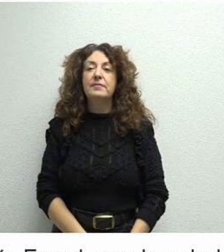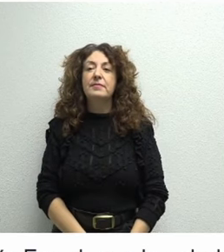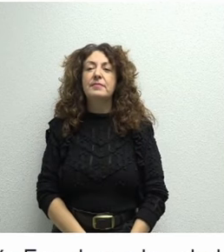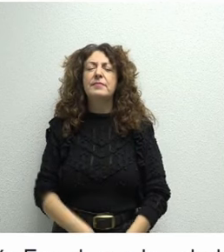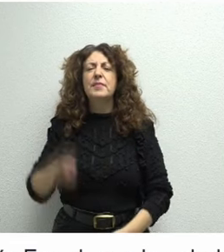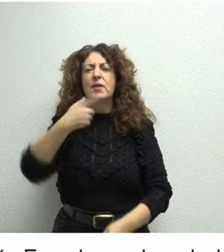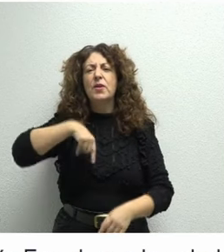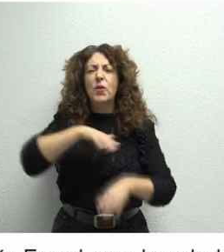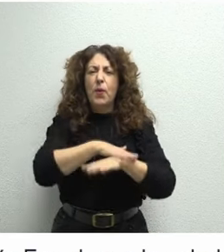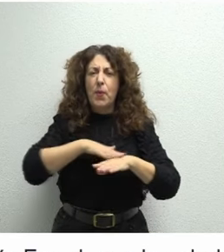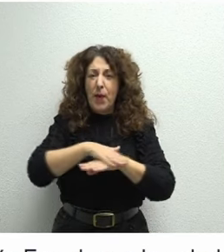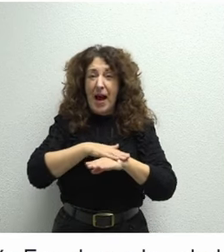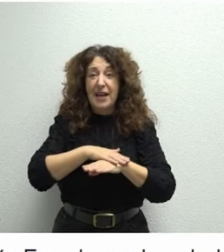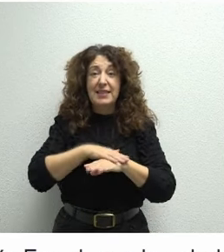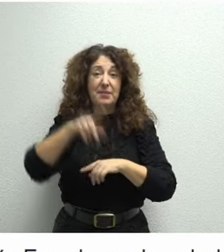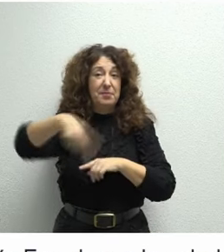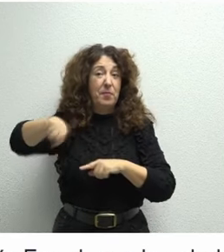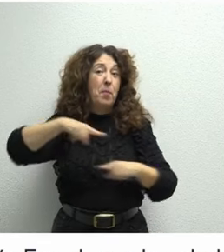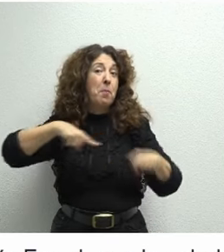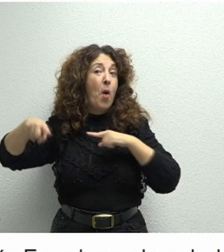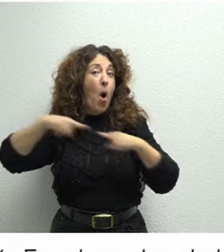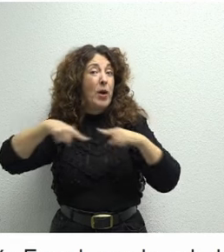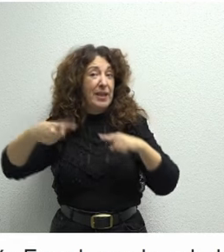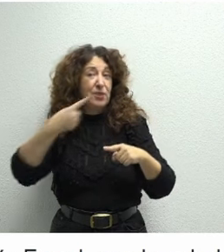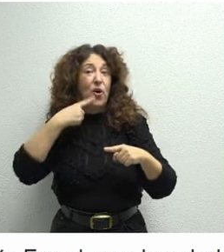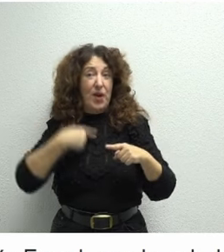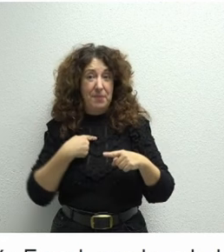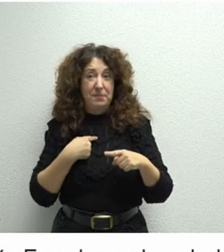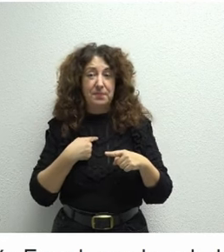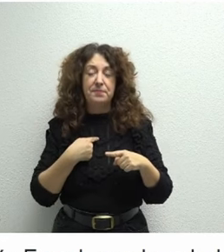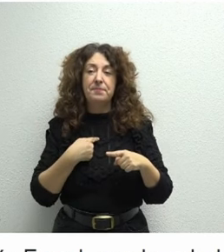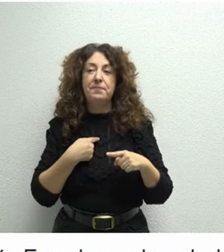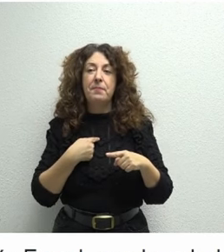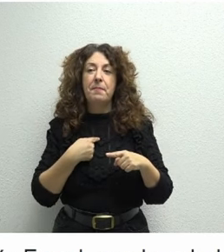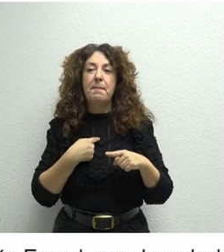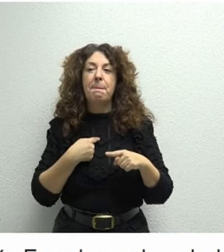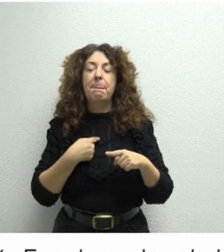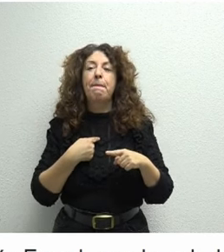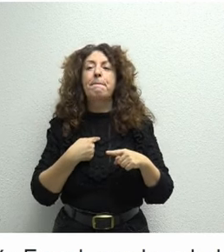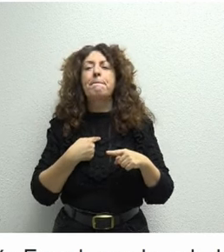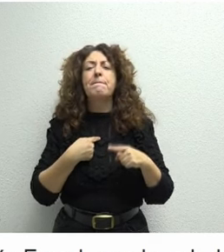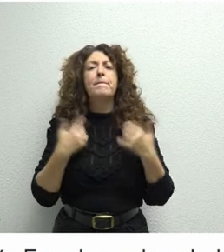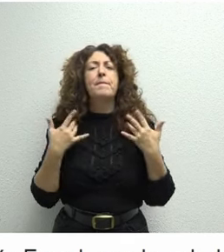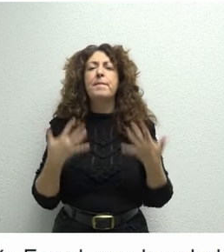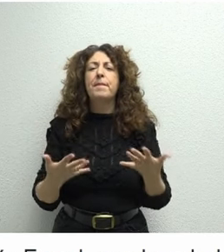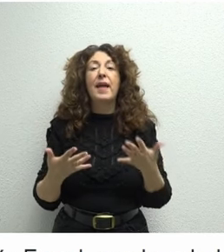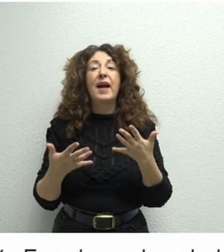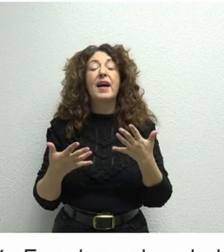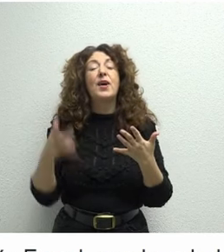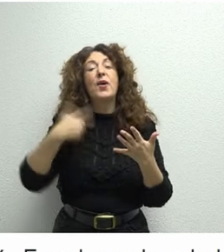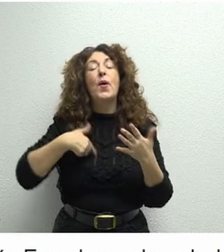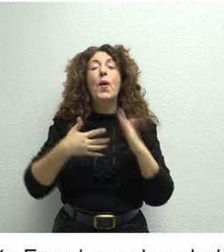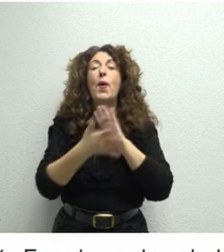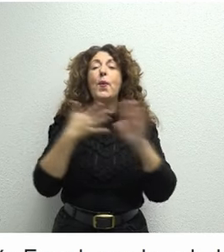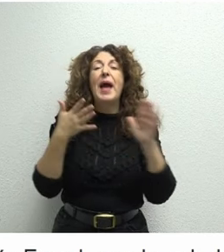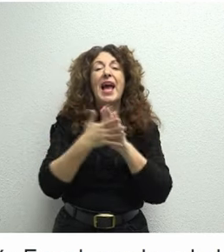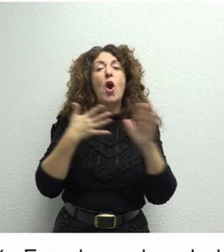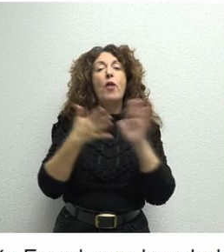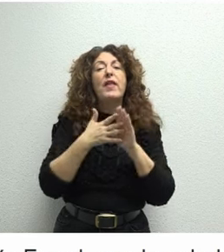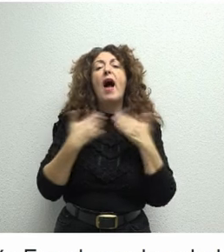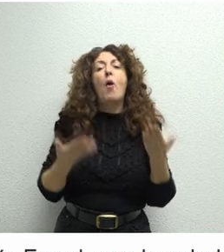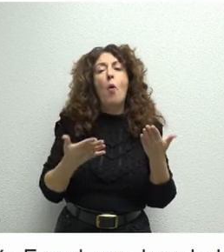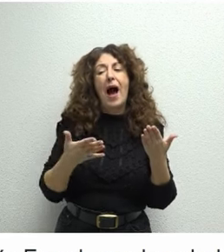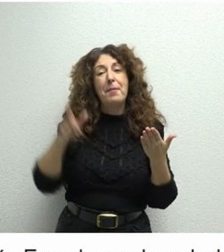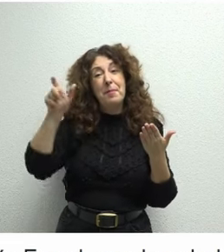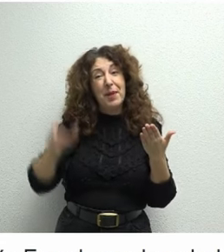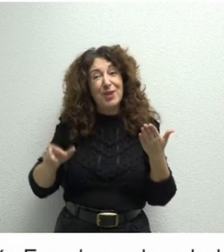basamos y los monitores Me lo me lo recogieron es eh ir a la velocidad del más lento antes Ramón decía